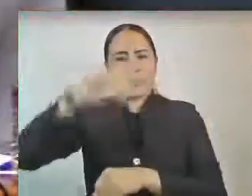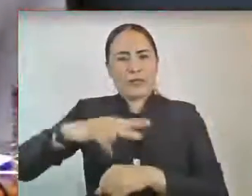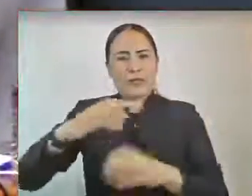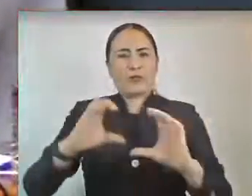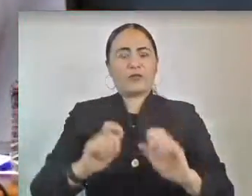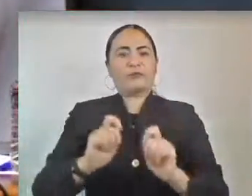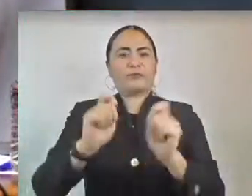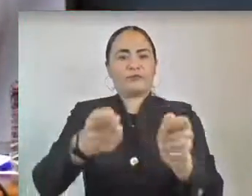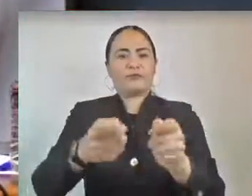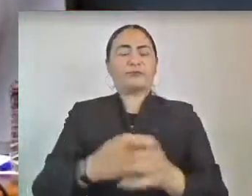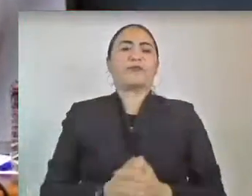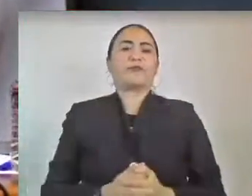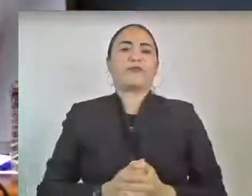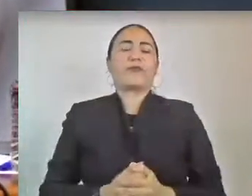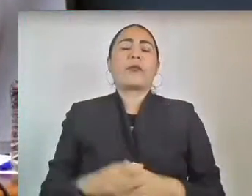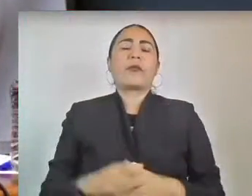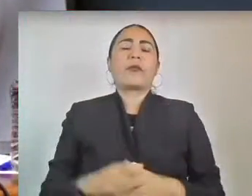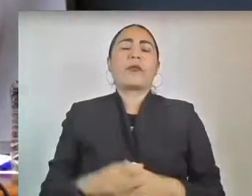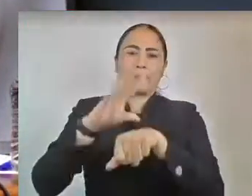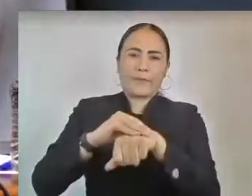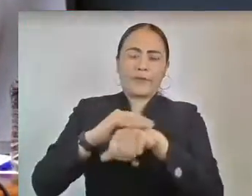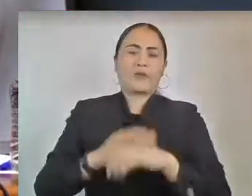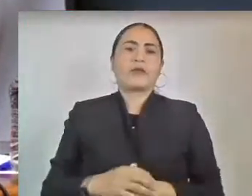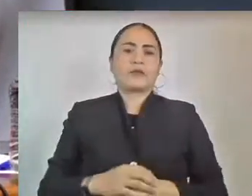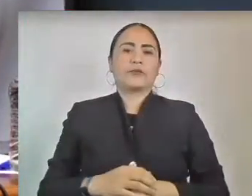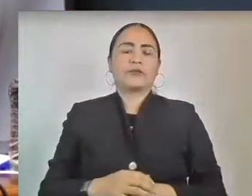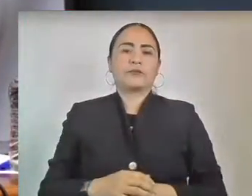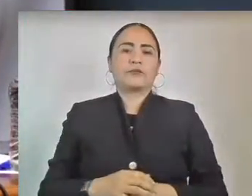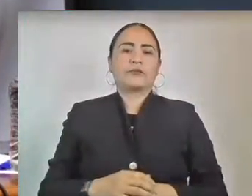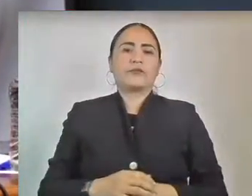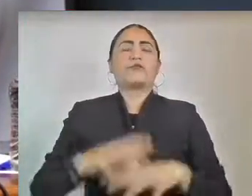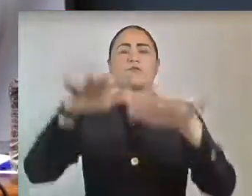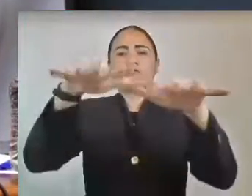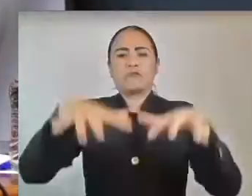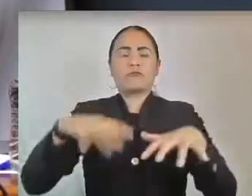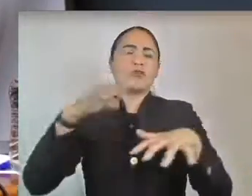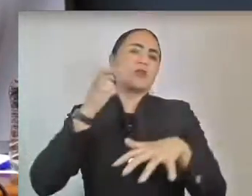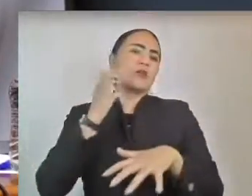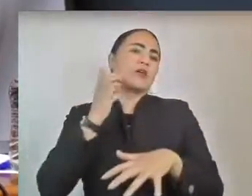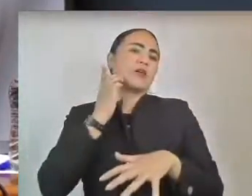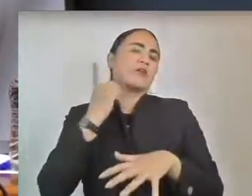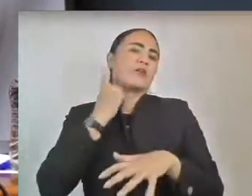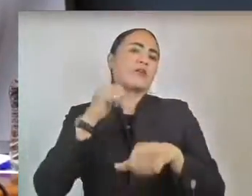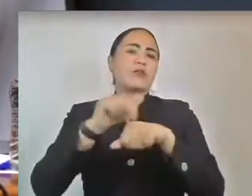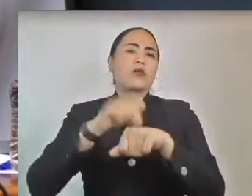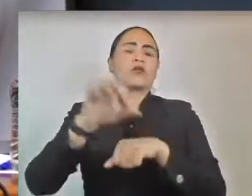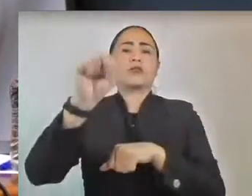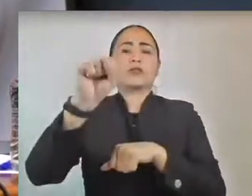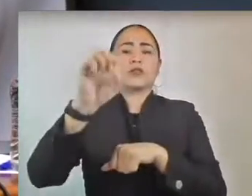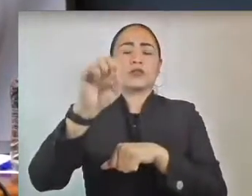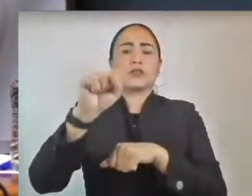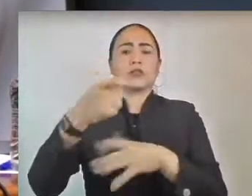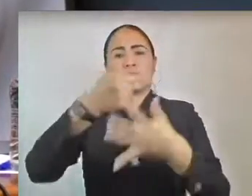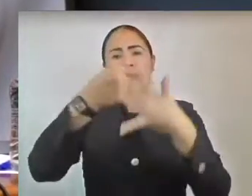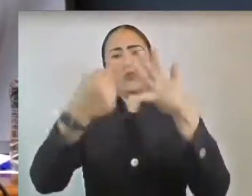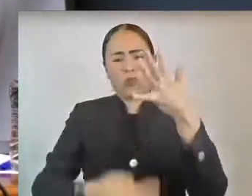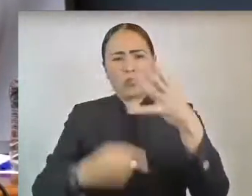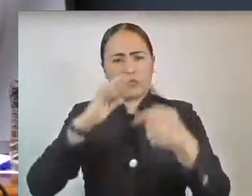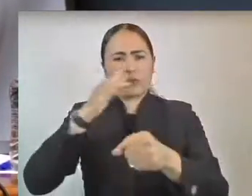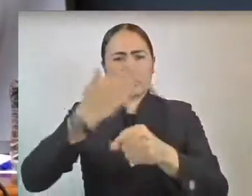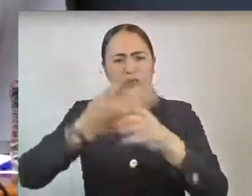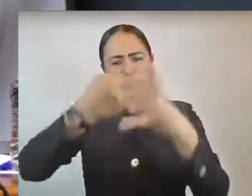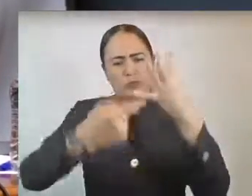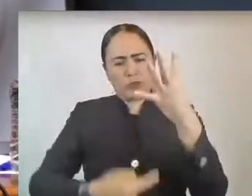Con su permiso, señor presidente, la honorable 60ª legislatura, en ejercicio de las facultades que le confieren los